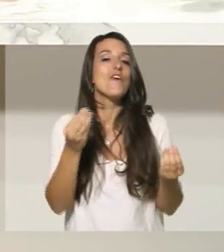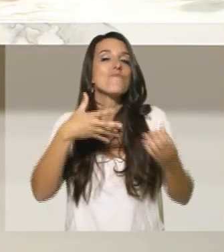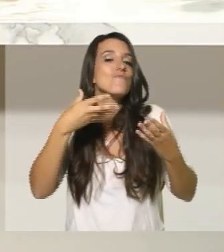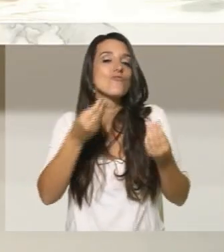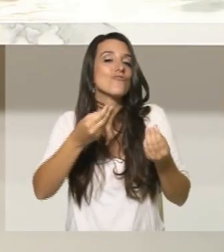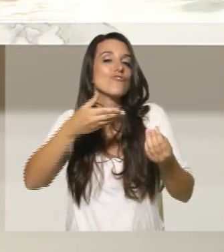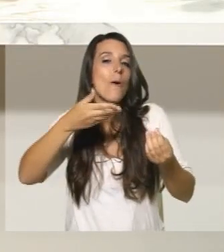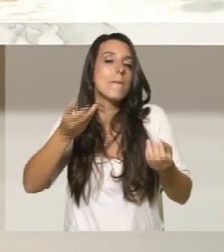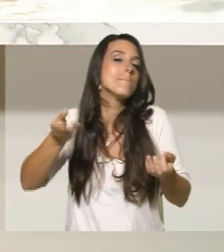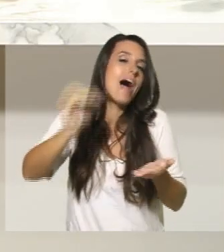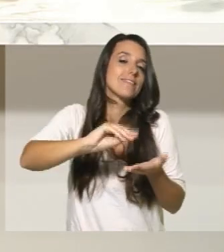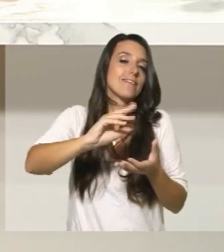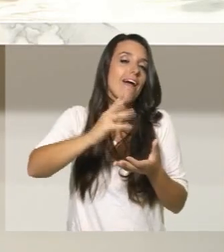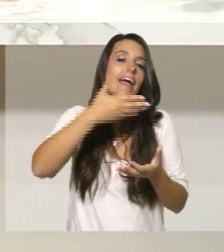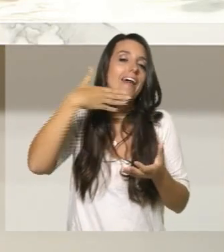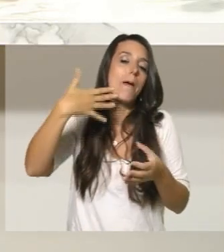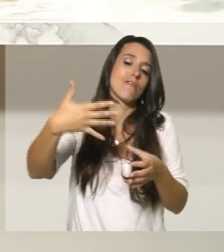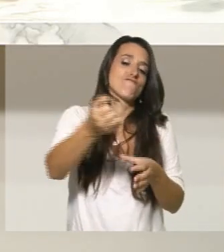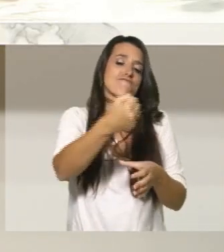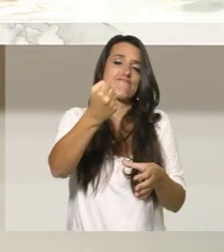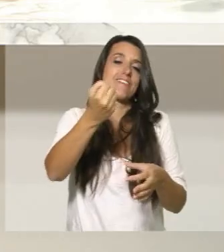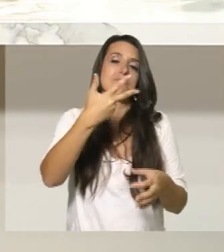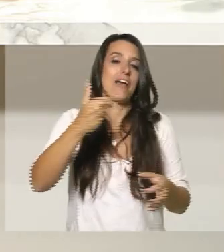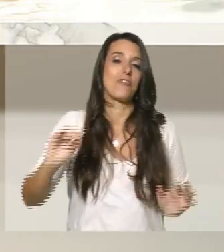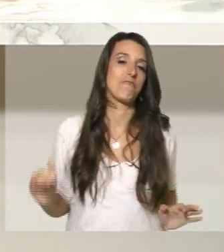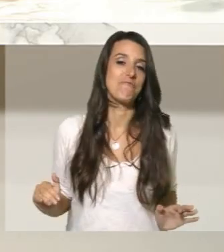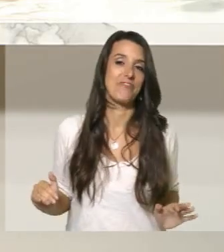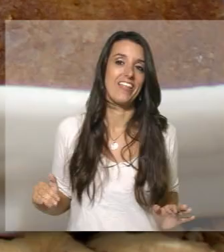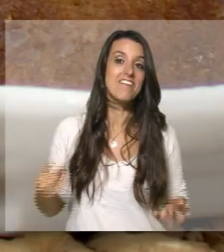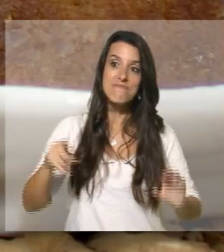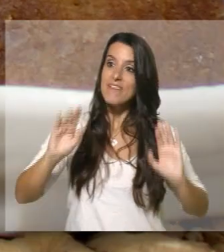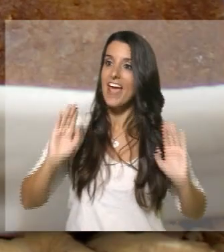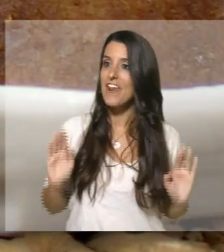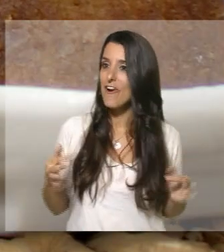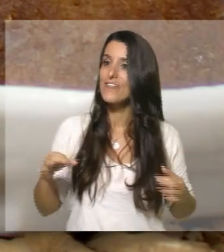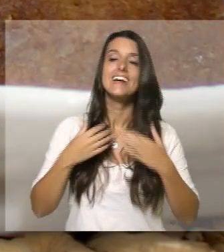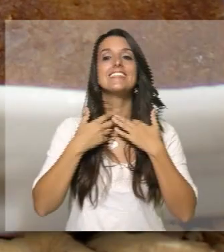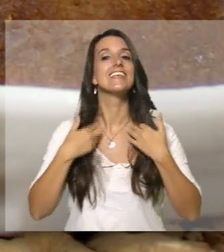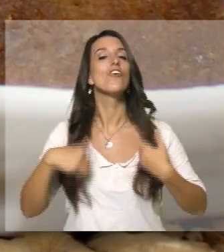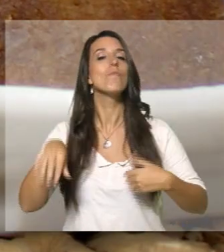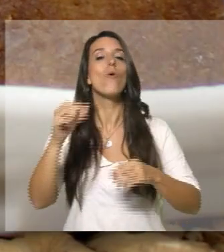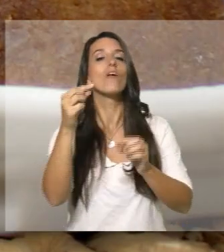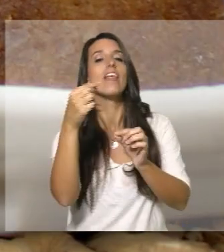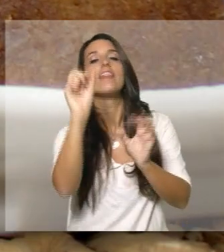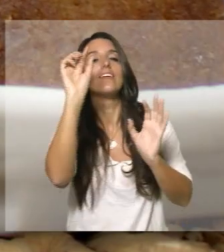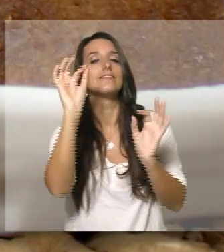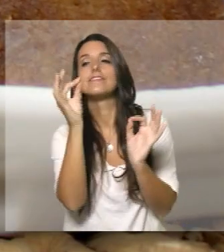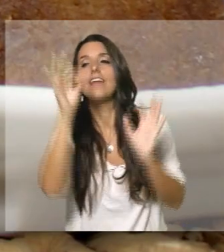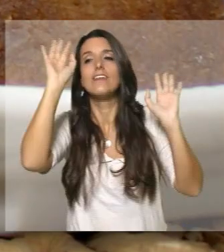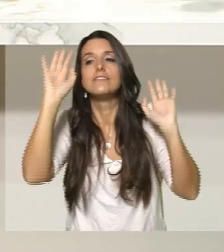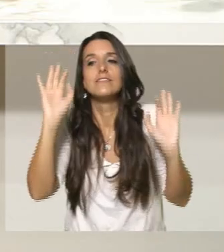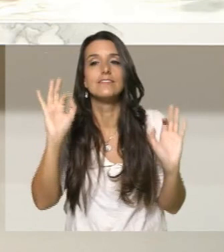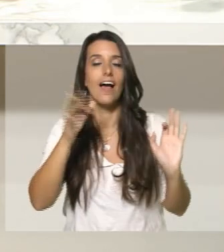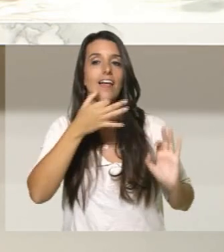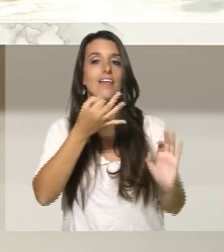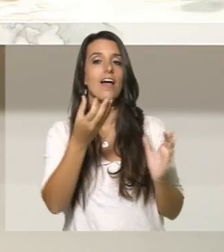todo, bueno. Dijimos, vamos a poner un poco de crema. Ya que estamos, le ponemos crema. Claro, para acompañar. Pero no, pero lo termina bien. Es un toque que me parece que le va muy bien. Y la humedad